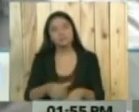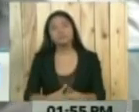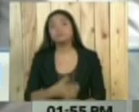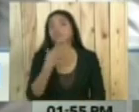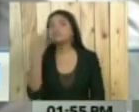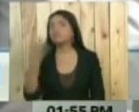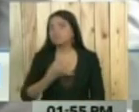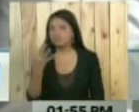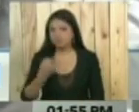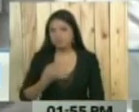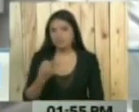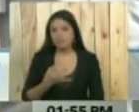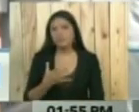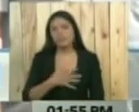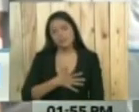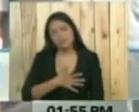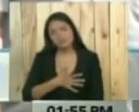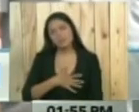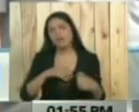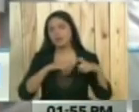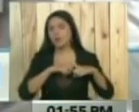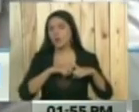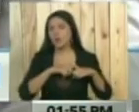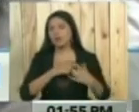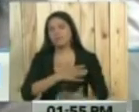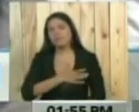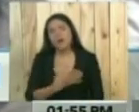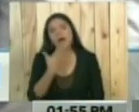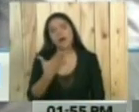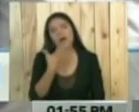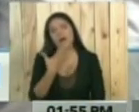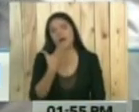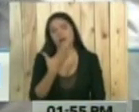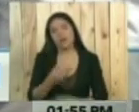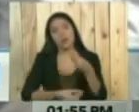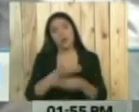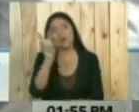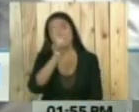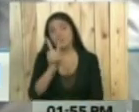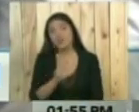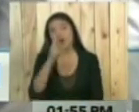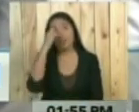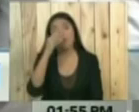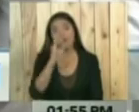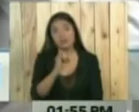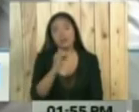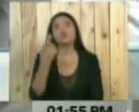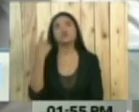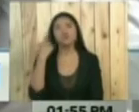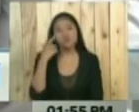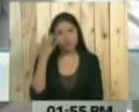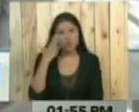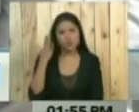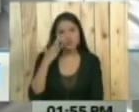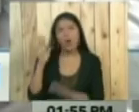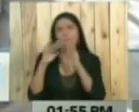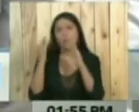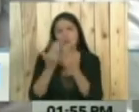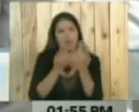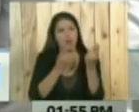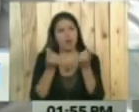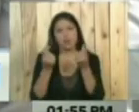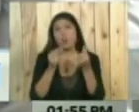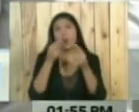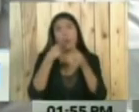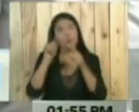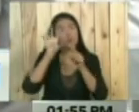verdad que no tengo corazón para agradecer lo que está haciendo Venezuela hoy para Haití. Yo sé que mundialmente, como está en la economía, en todos